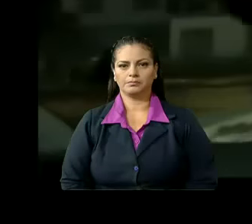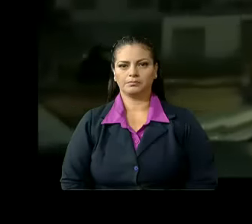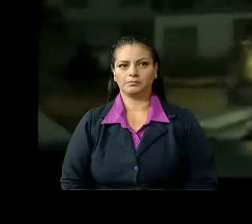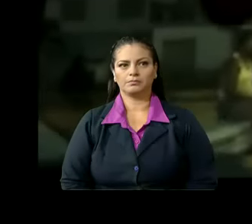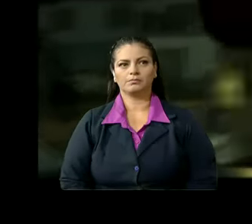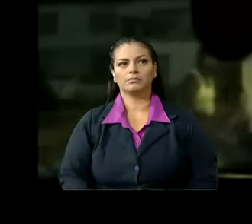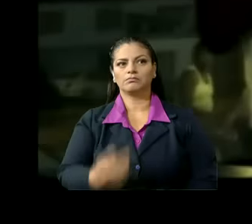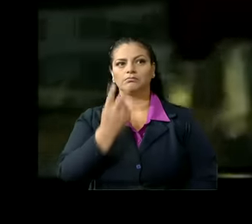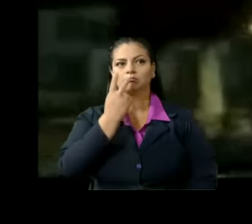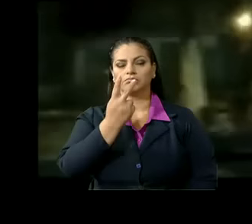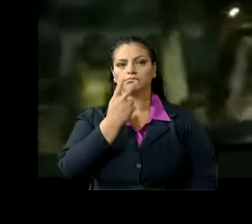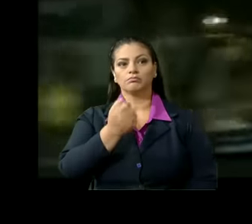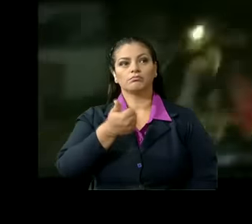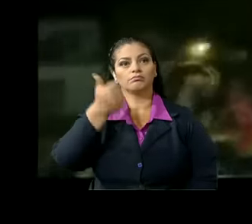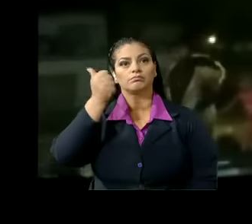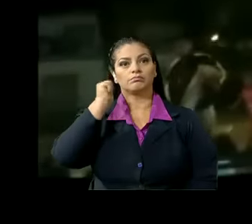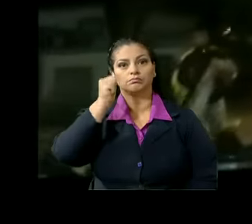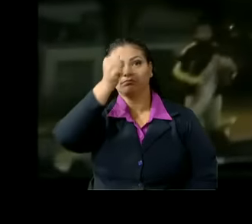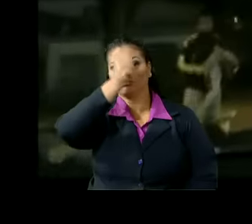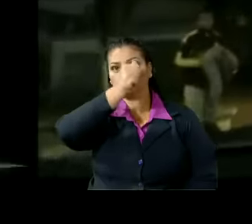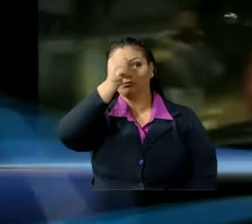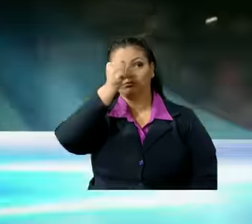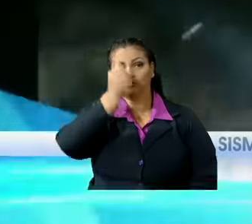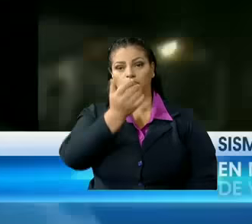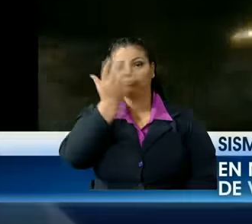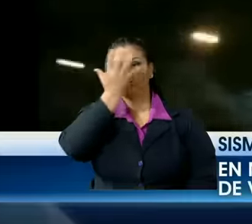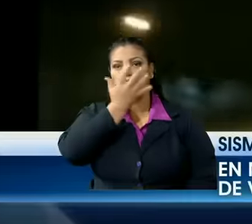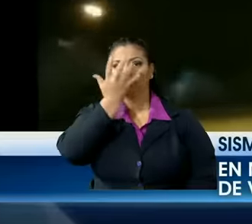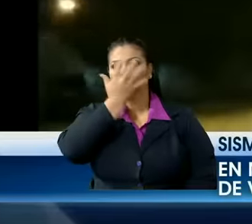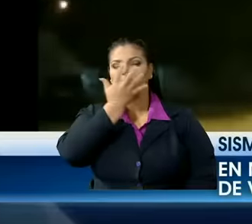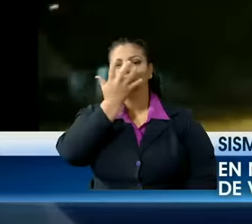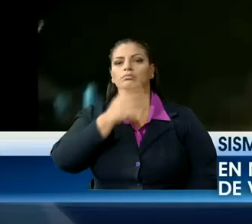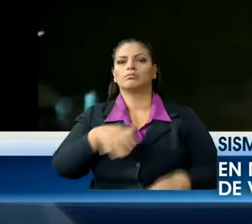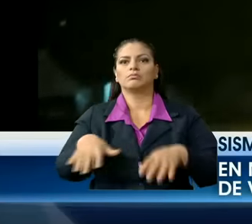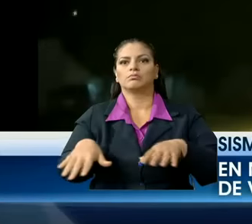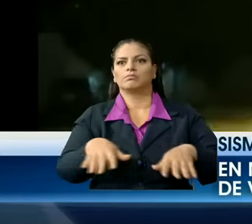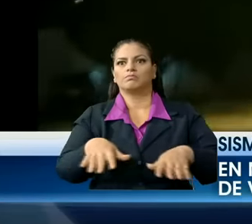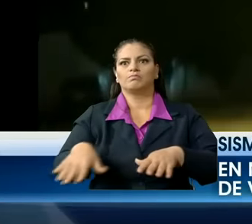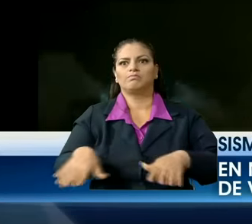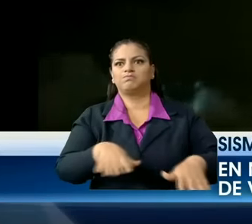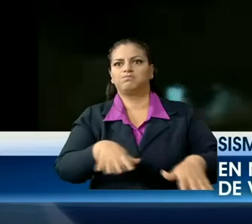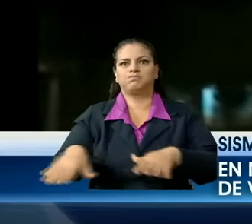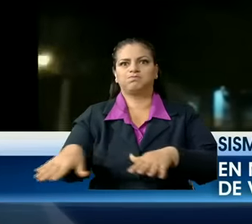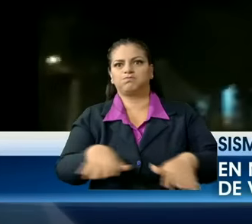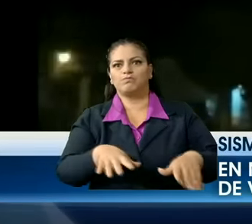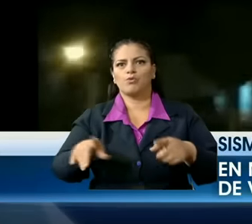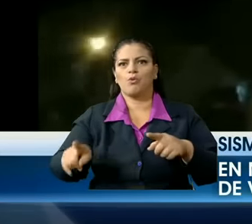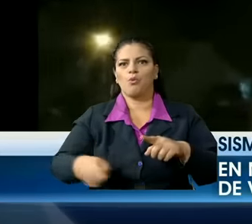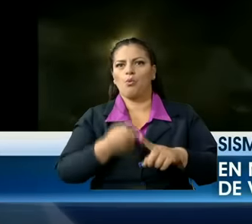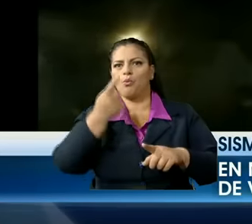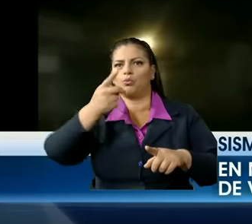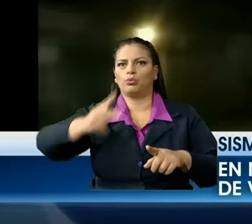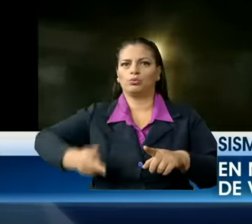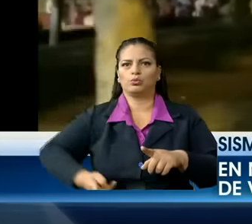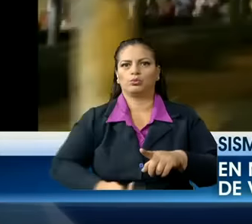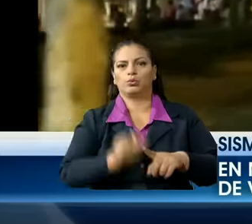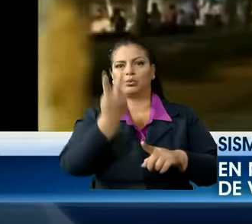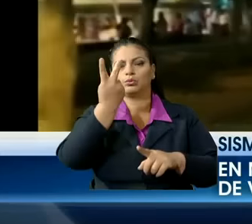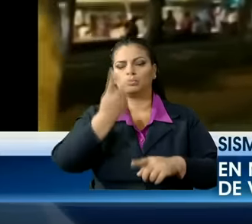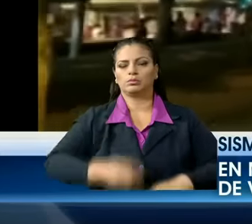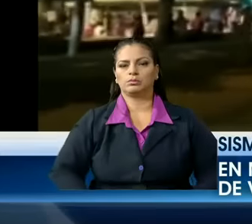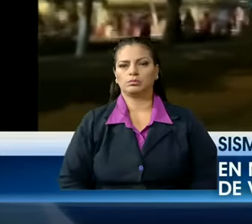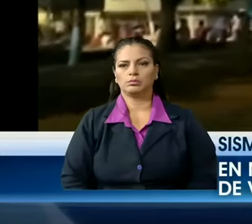Ahí vemos imágenes, Luisa, de la situación que se vivió en el país con estas nuevas réplicas que se presentaron a las 9, a las 21